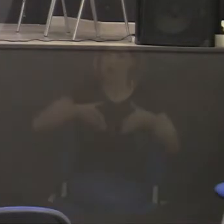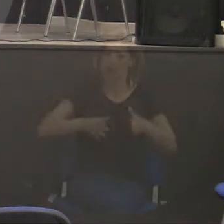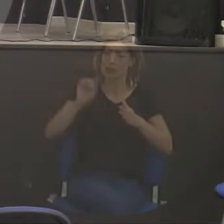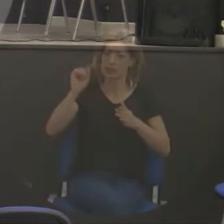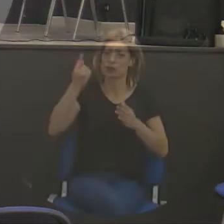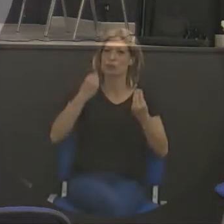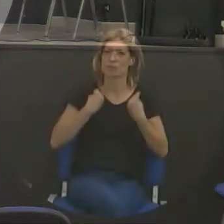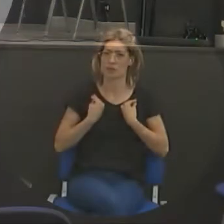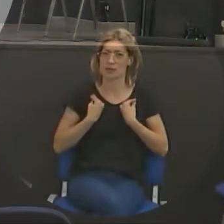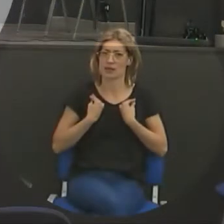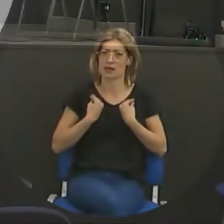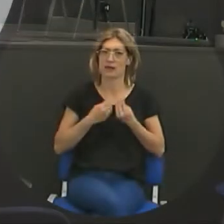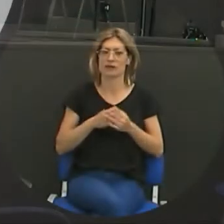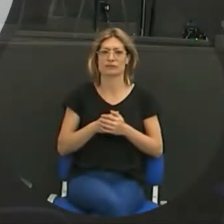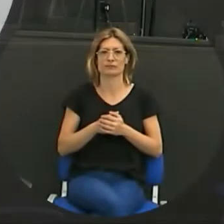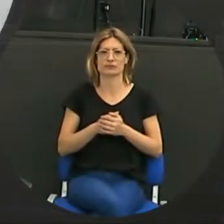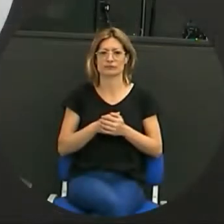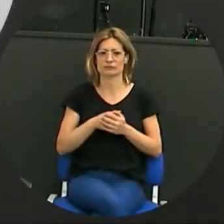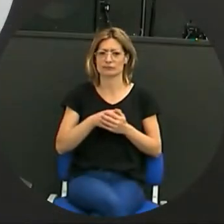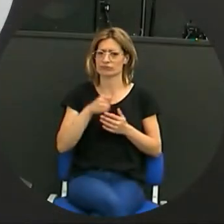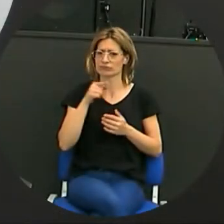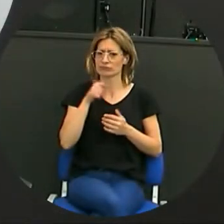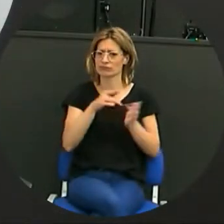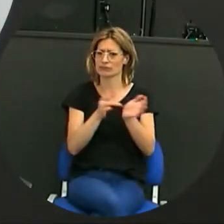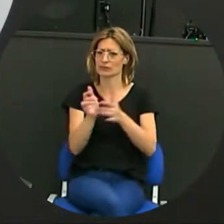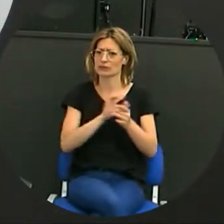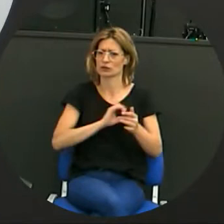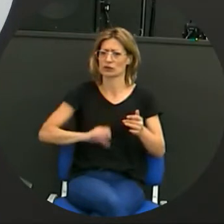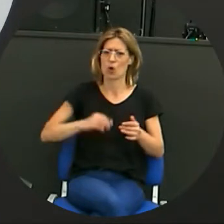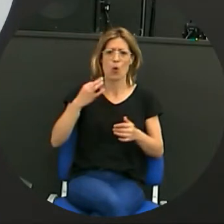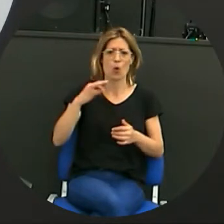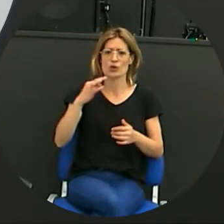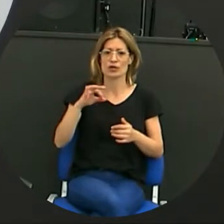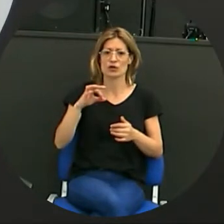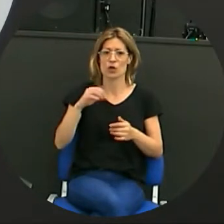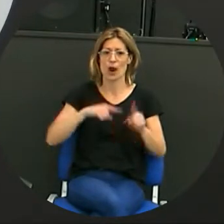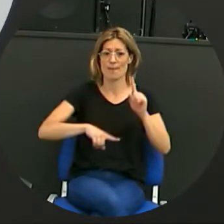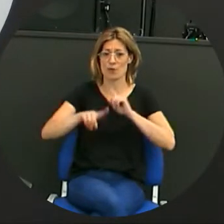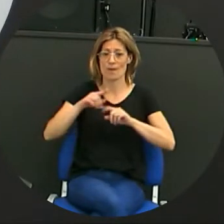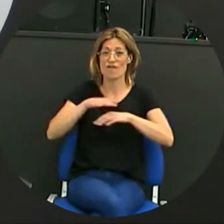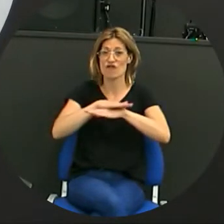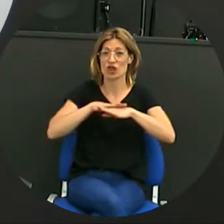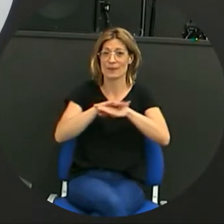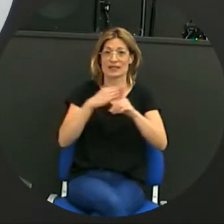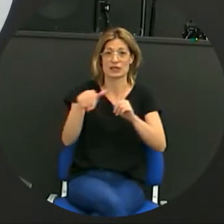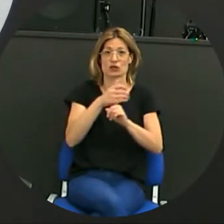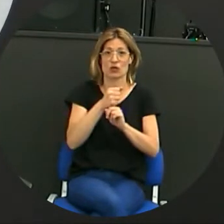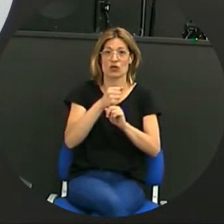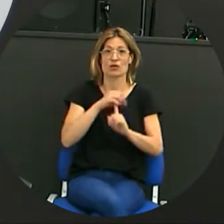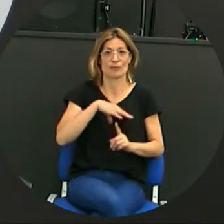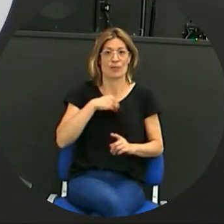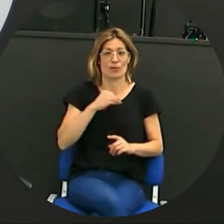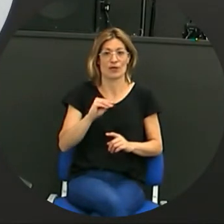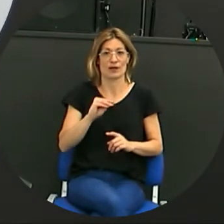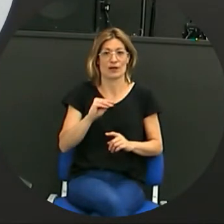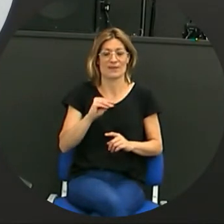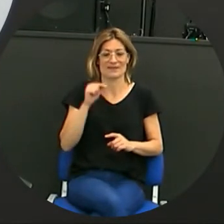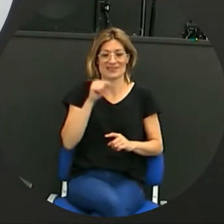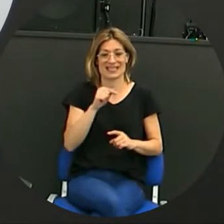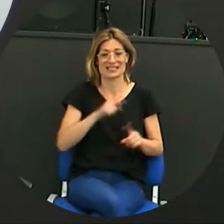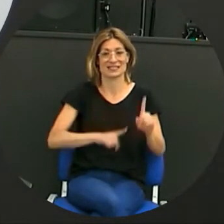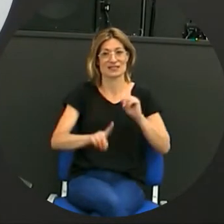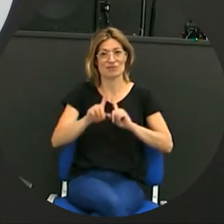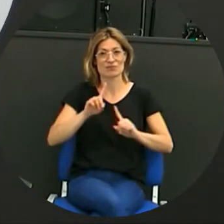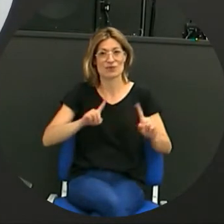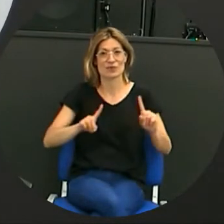El único que podía solucionar un problema fundamental que emerge ya en